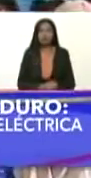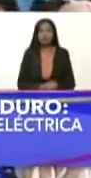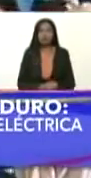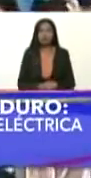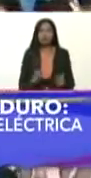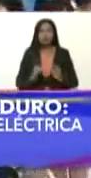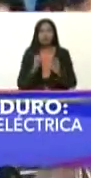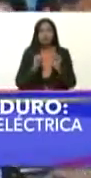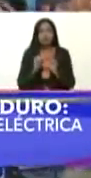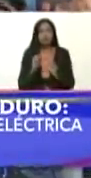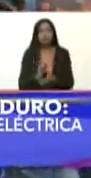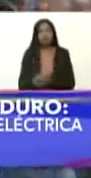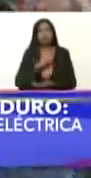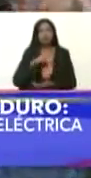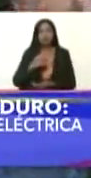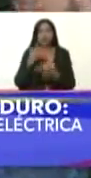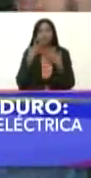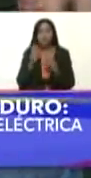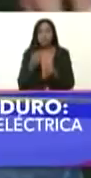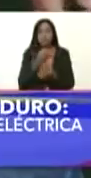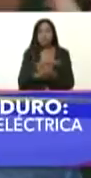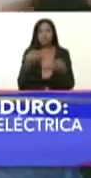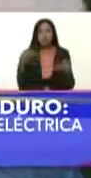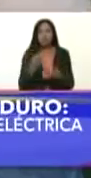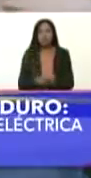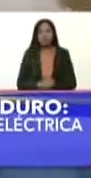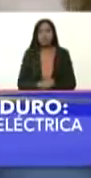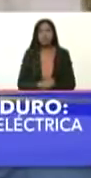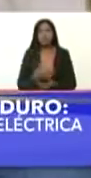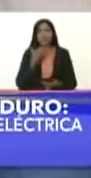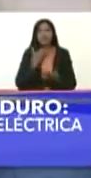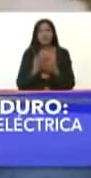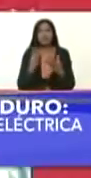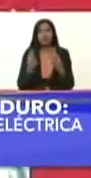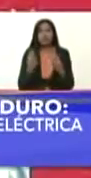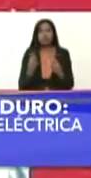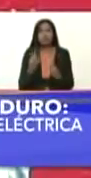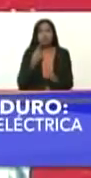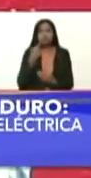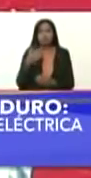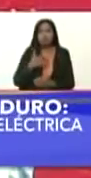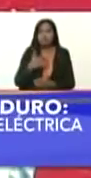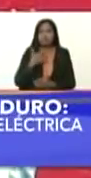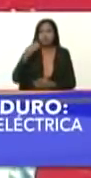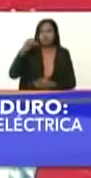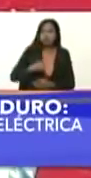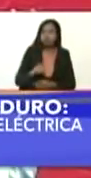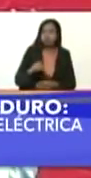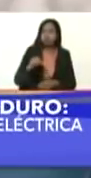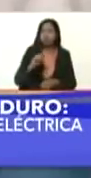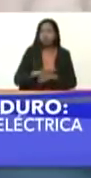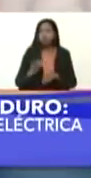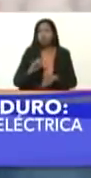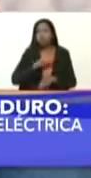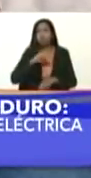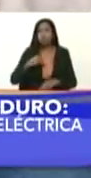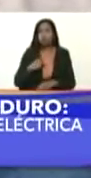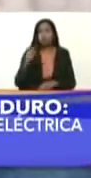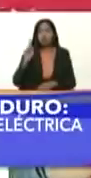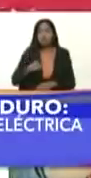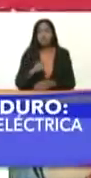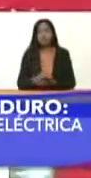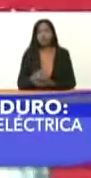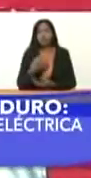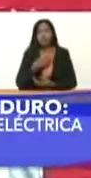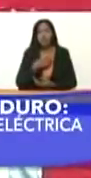Mariani. Lo entendemos perfectamente, presidente, y le agradecemos. Me indigno mucho, Mariani. Nosotros también de este lado, presidente. No puede ser,